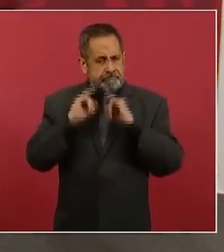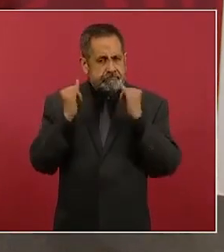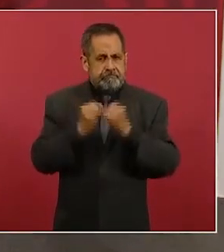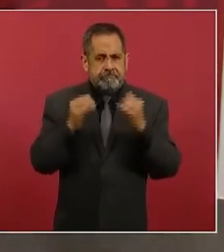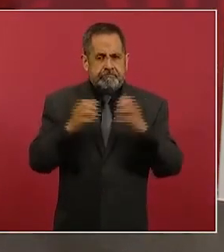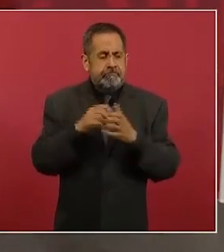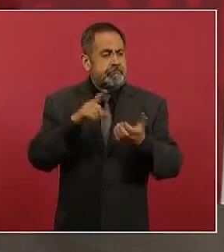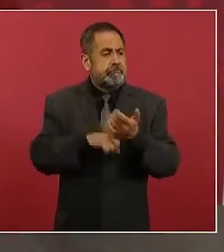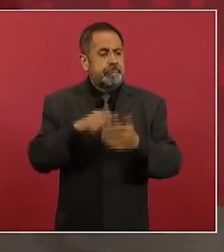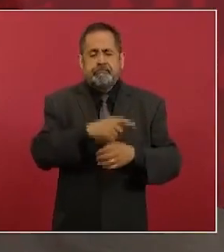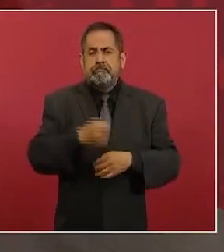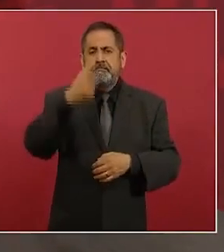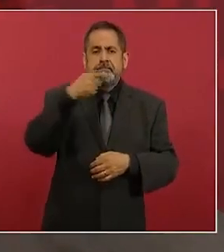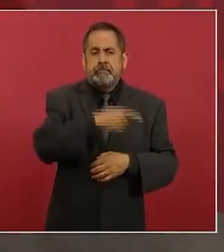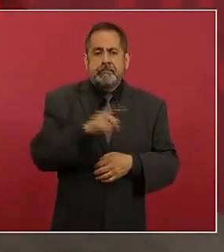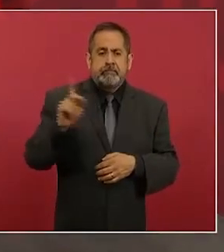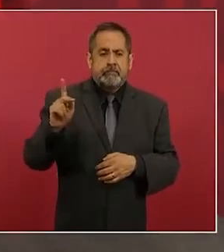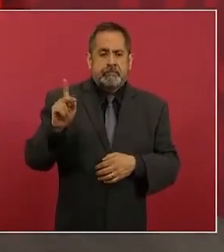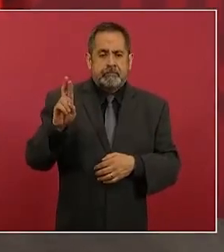en el PRI primero,